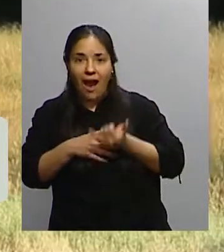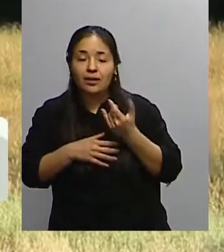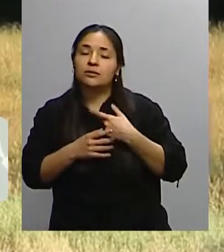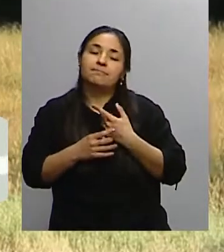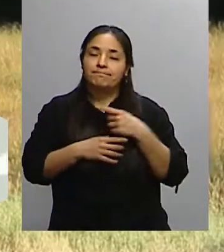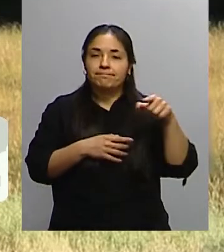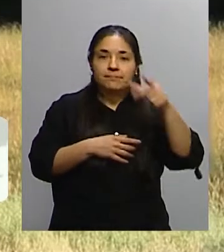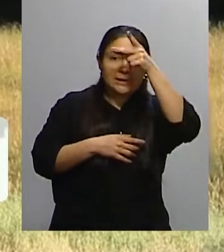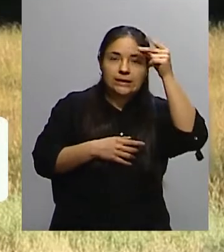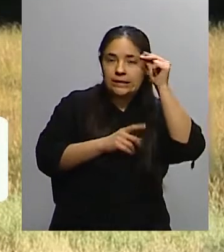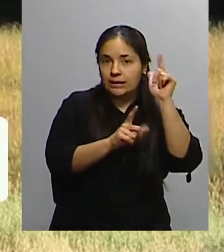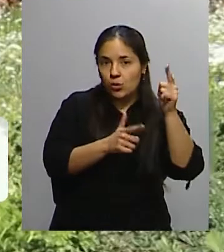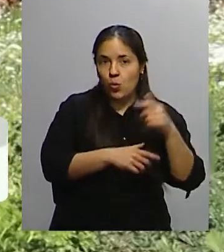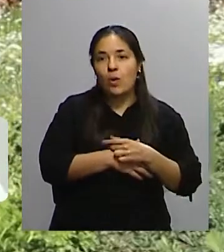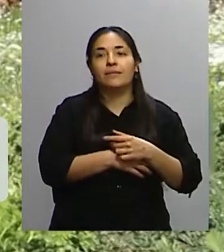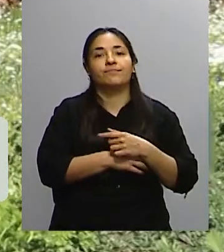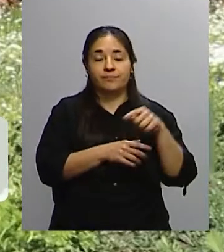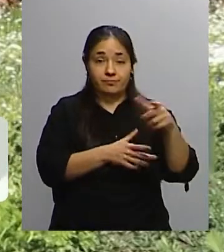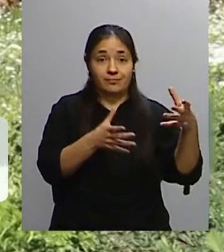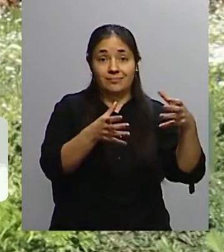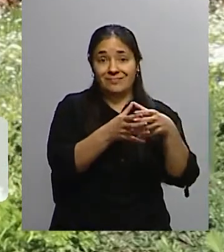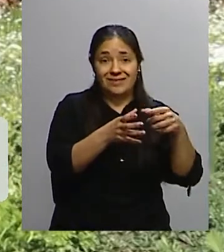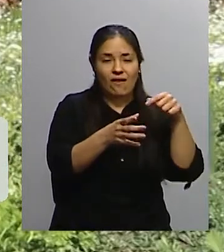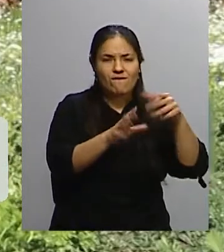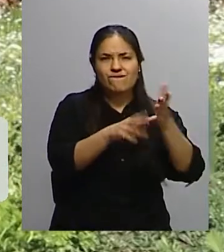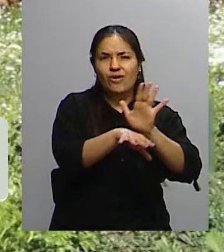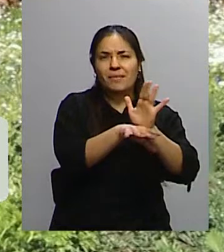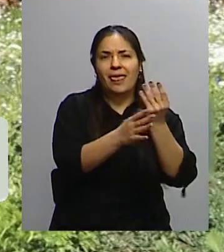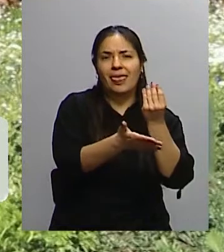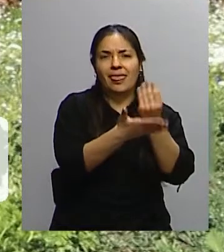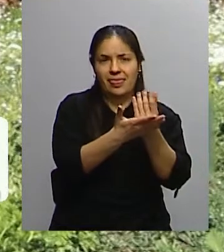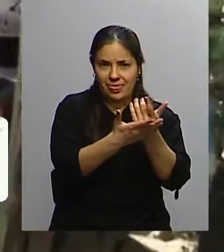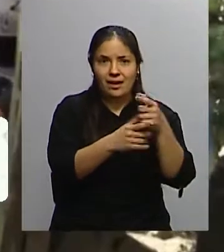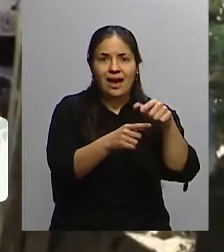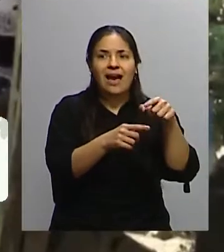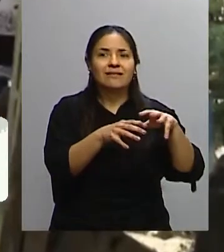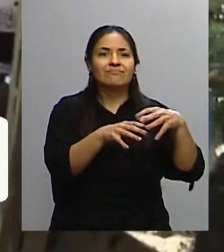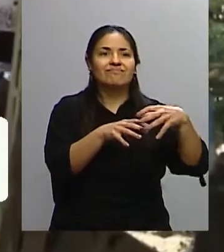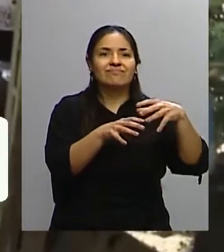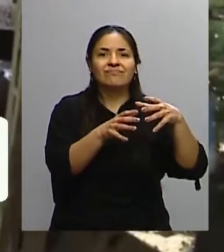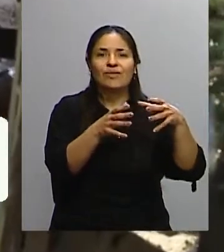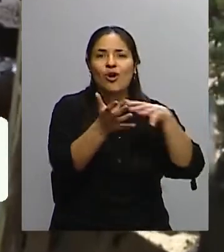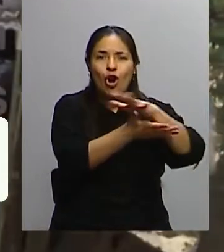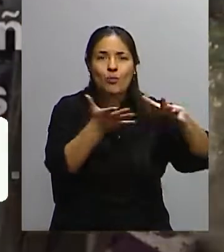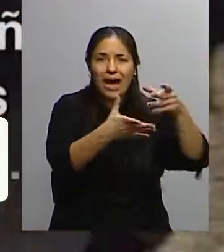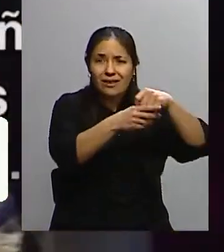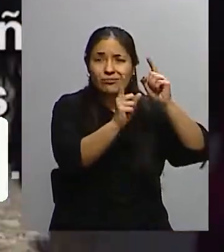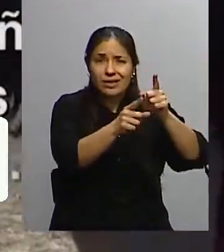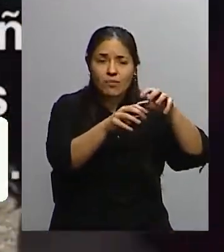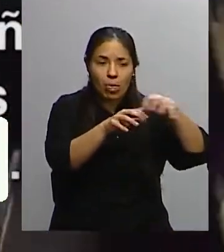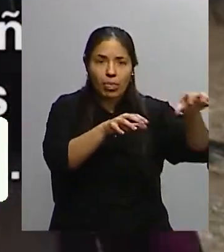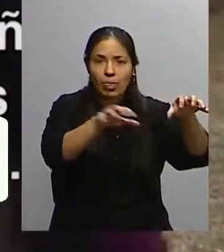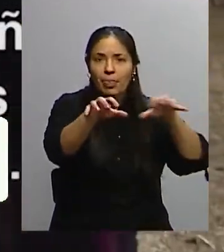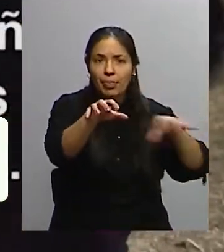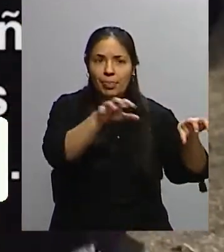que centralizan o que sirven de intermediarias. En este caso, hay una fragmentación muy grande y